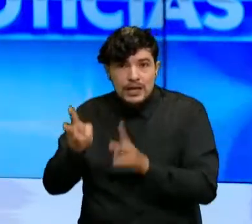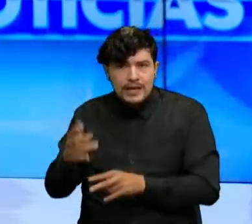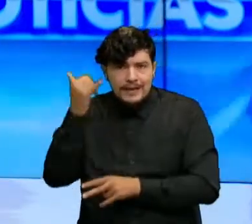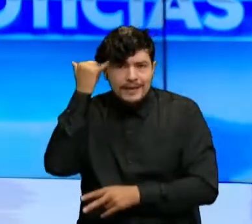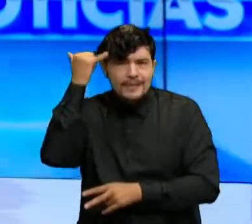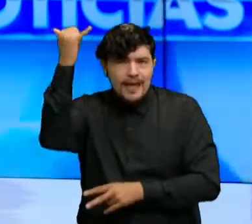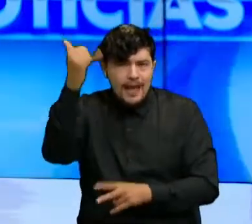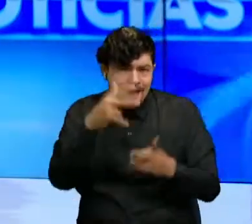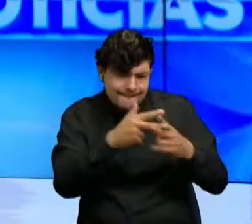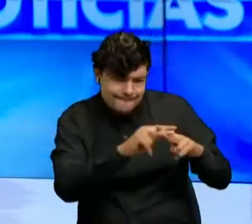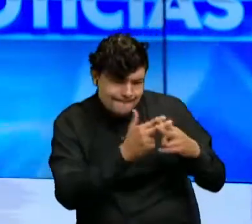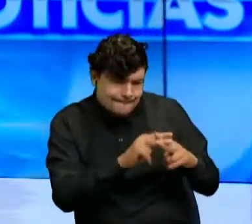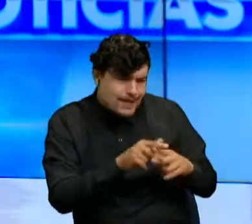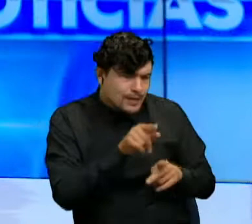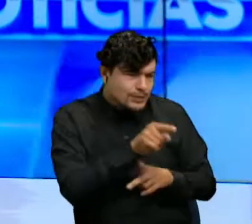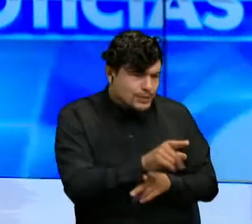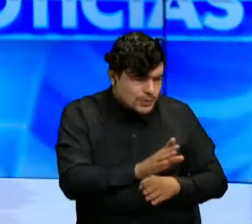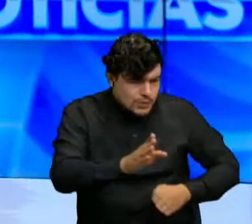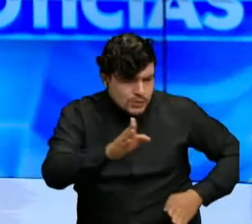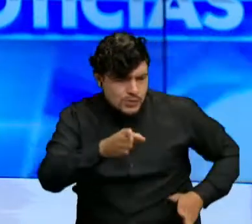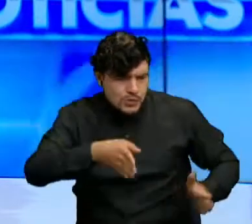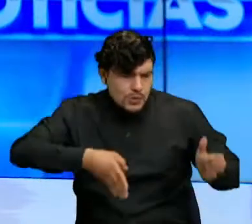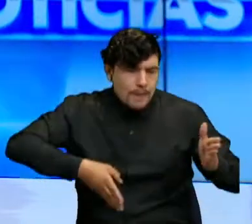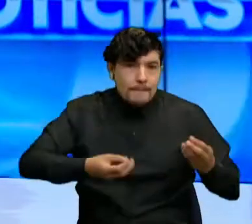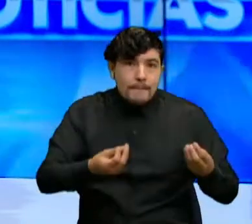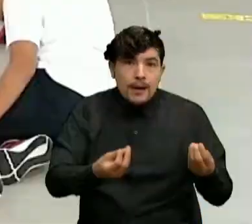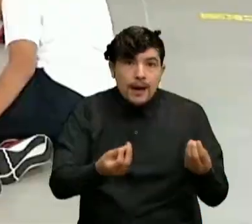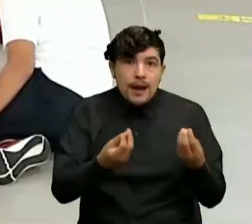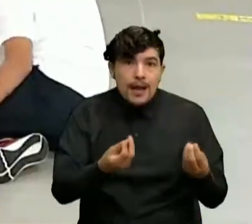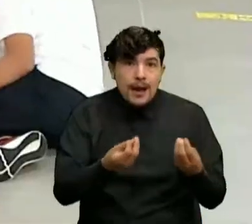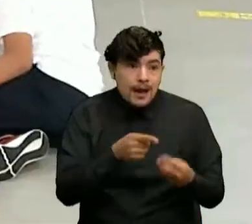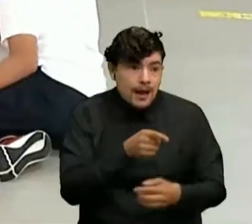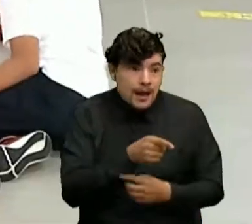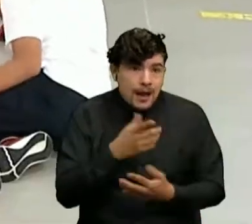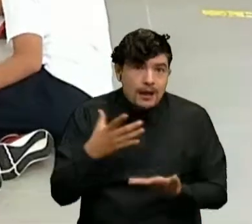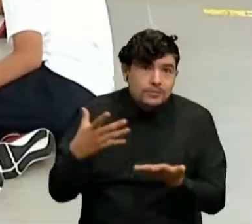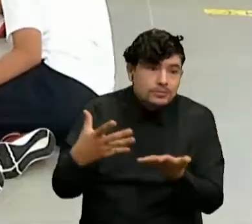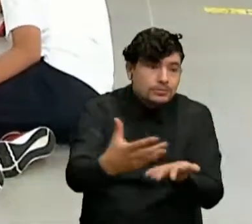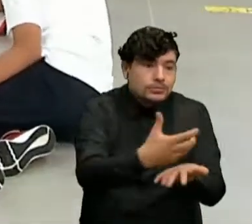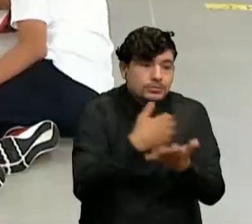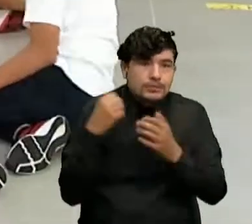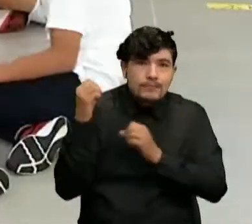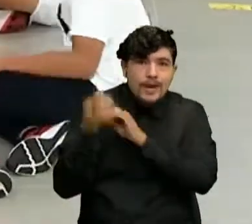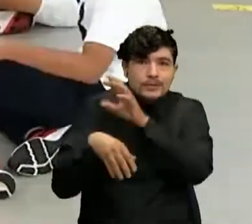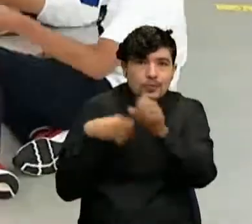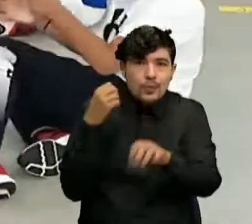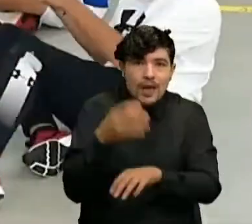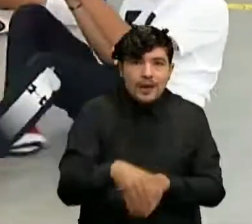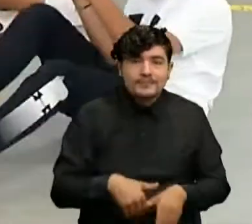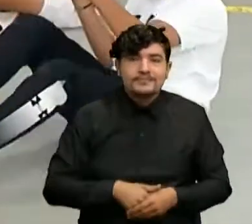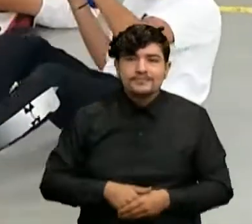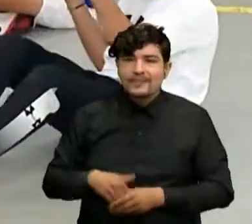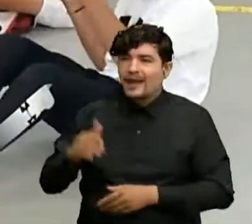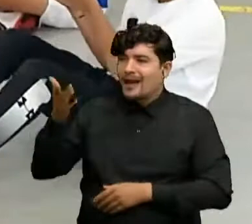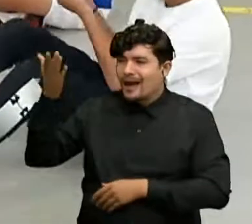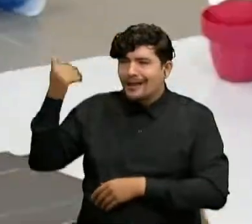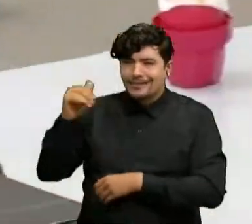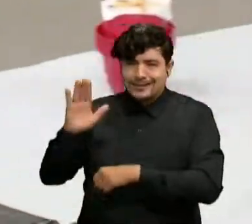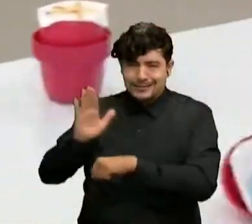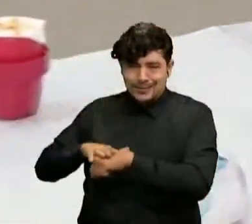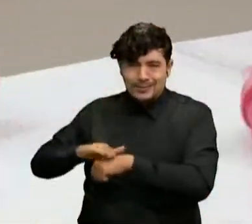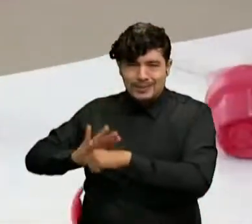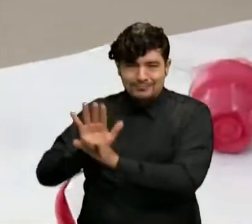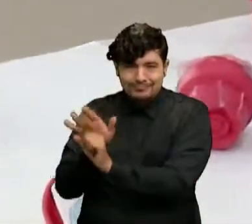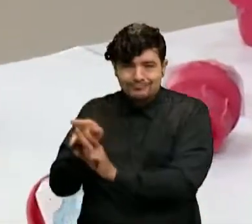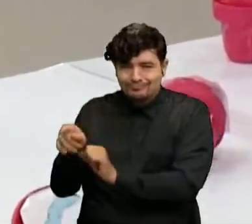Este proyecto busca disminuir el impacto ambiental. Los desechos generados durante la pandemia por el COVID-19